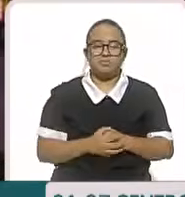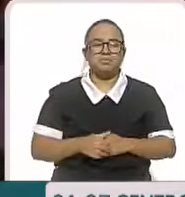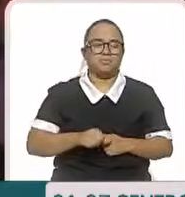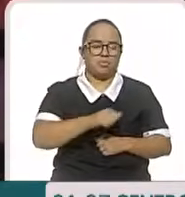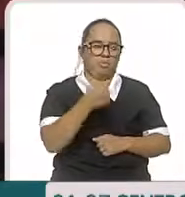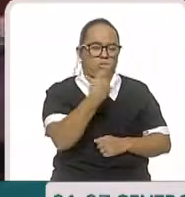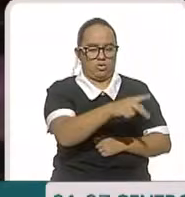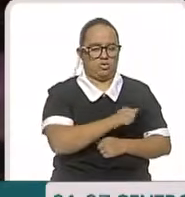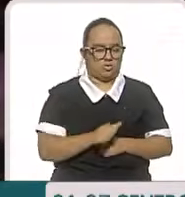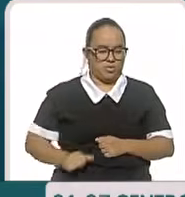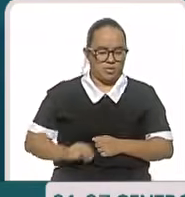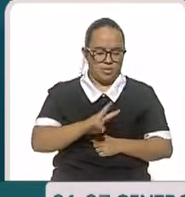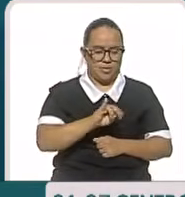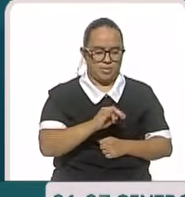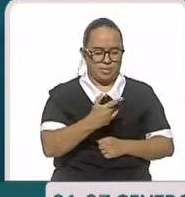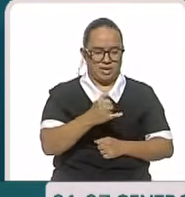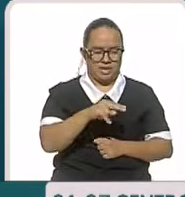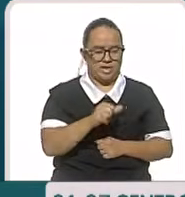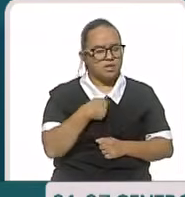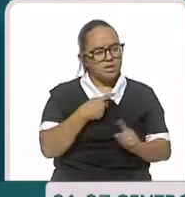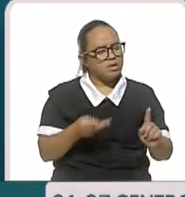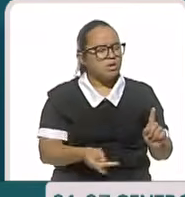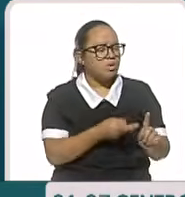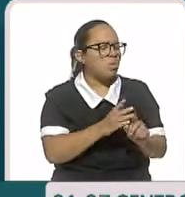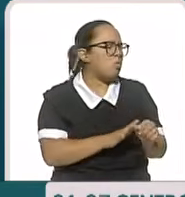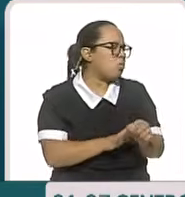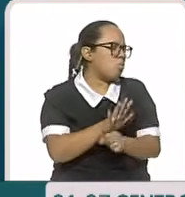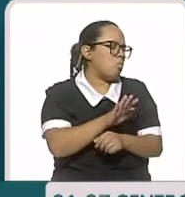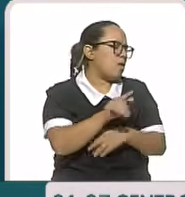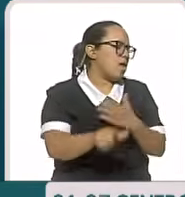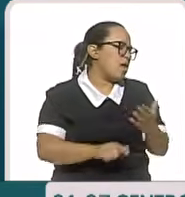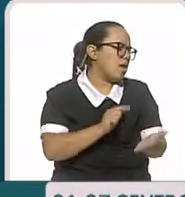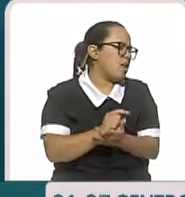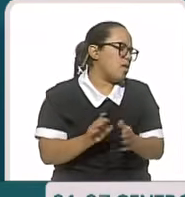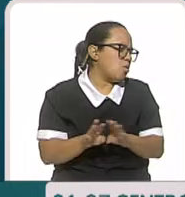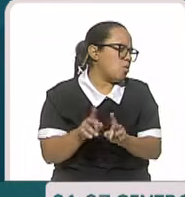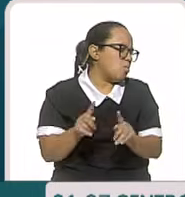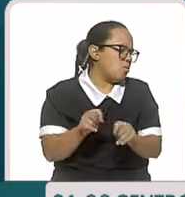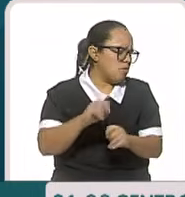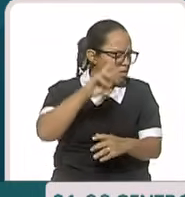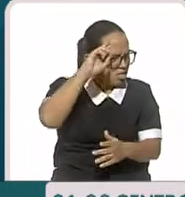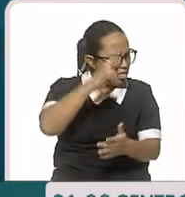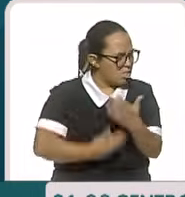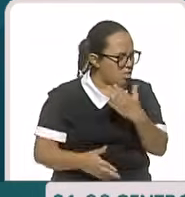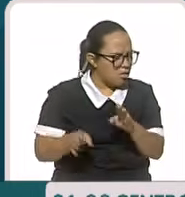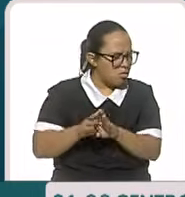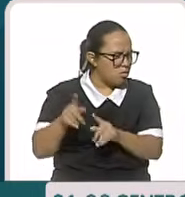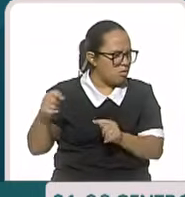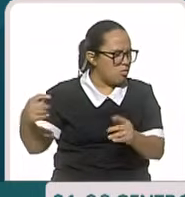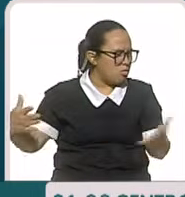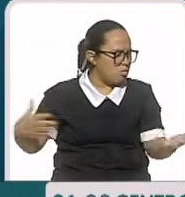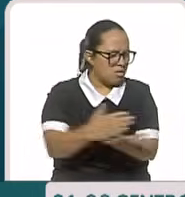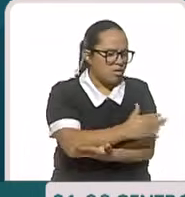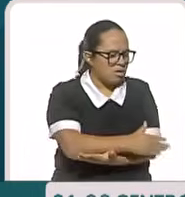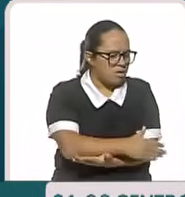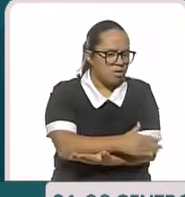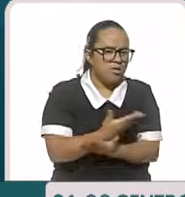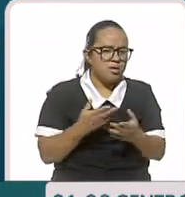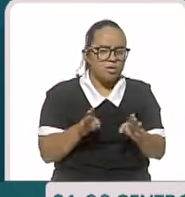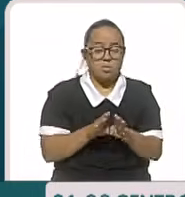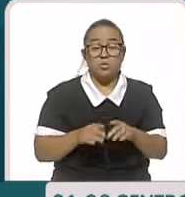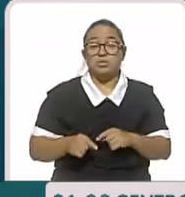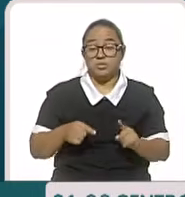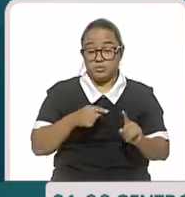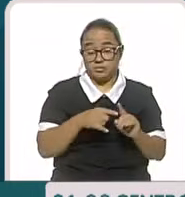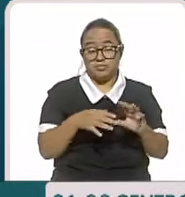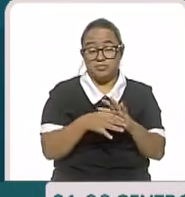y una de las preguntas que yo le hice fue cuáles eran las leyes que se están violando en este proceso que había realizado el gobierno estadounidense, y